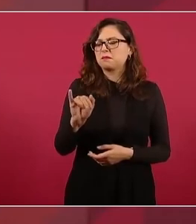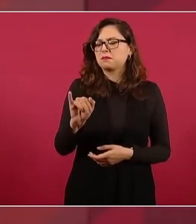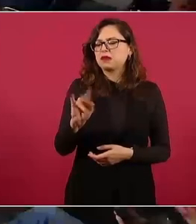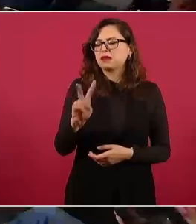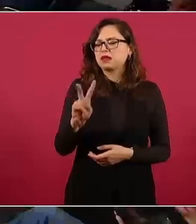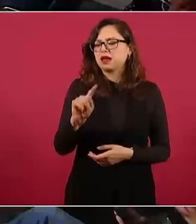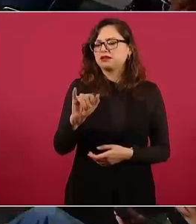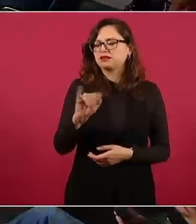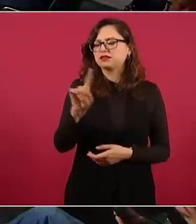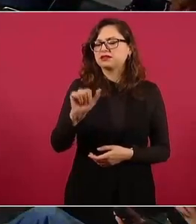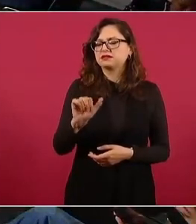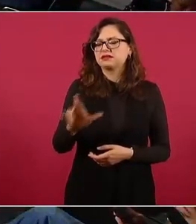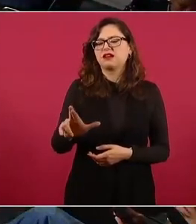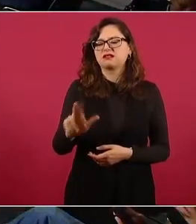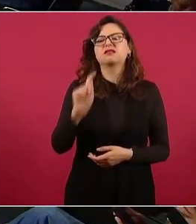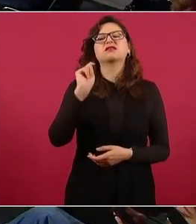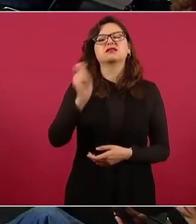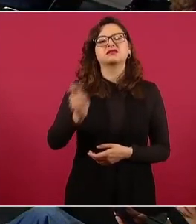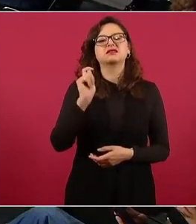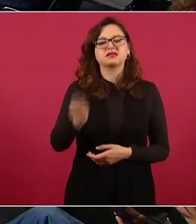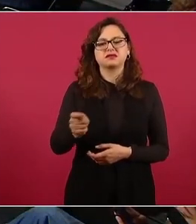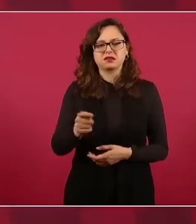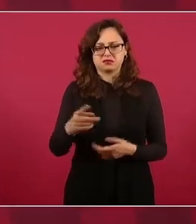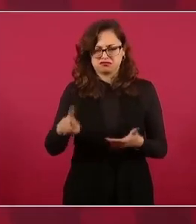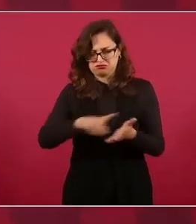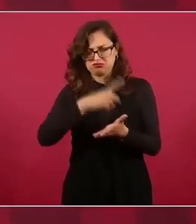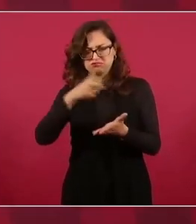Privatizar es